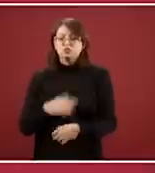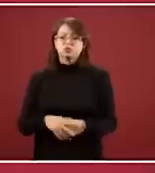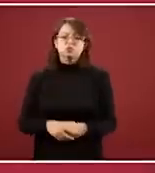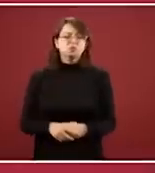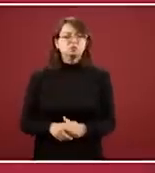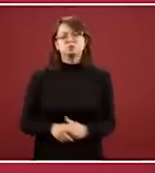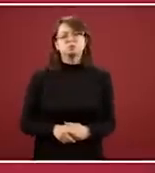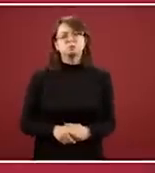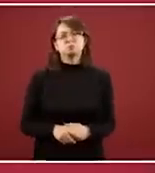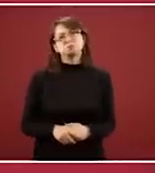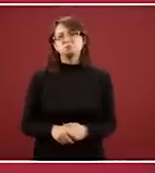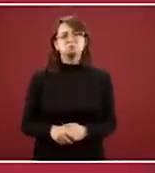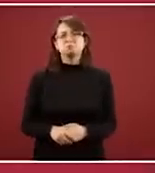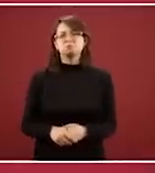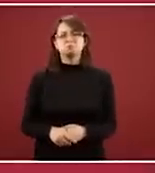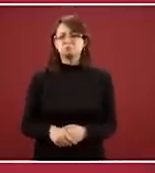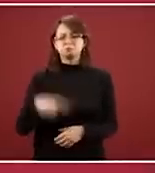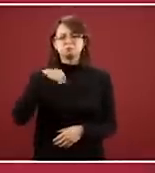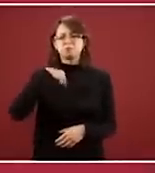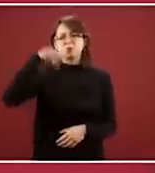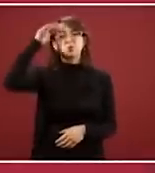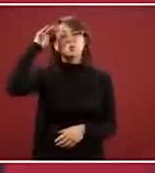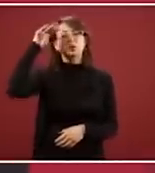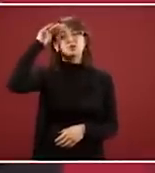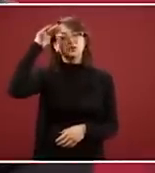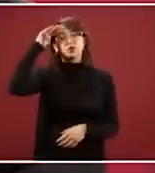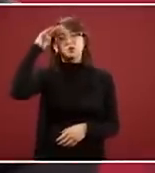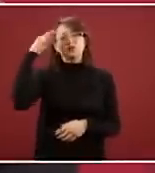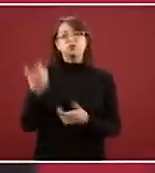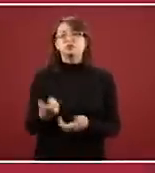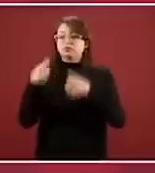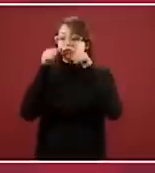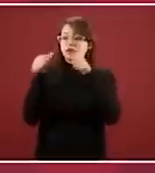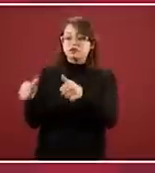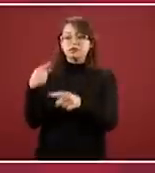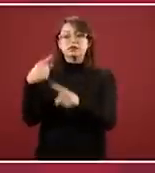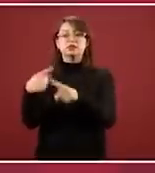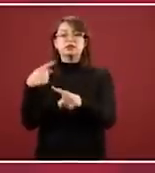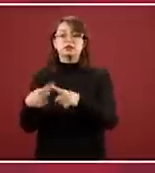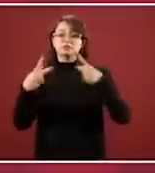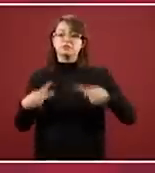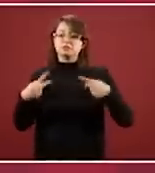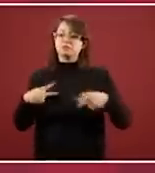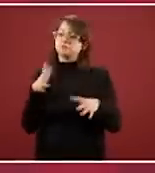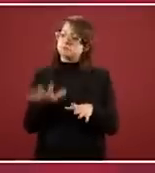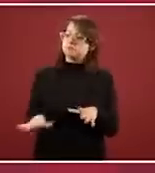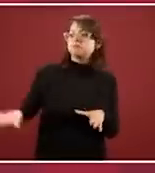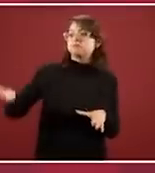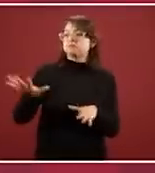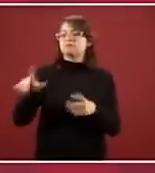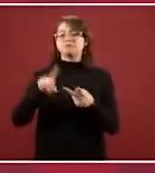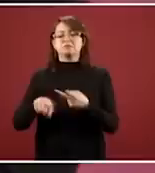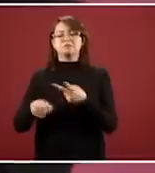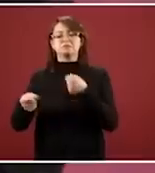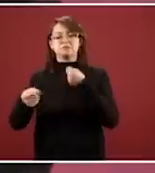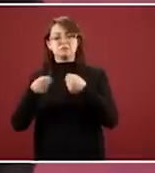Pienso que corresponde a la sociedad, a los